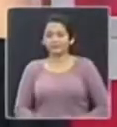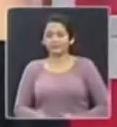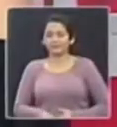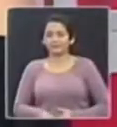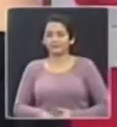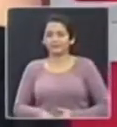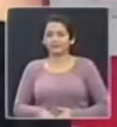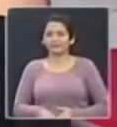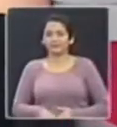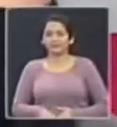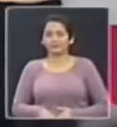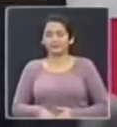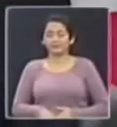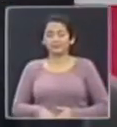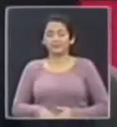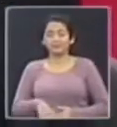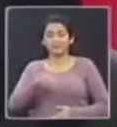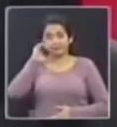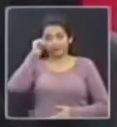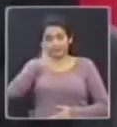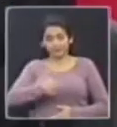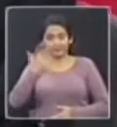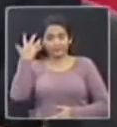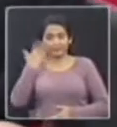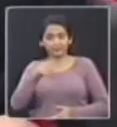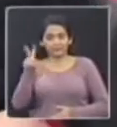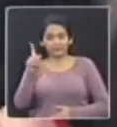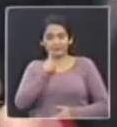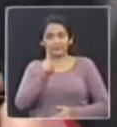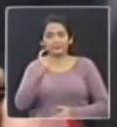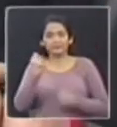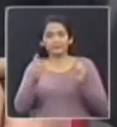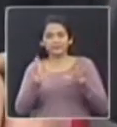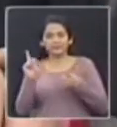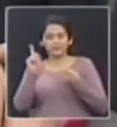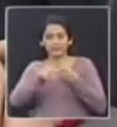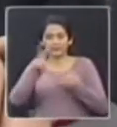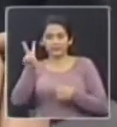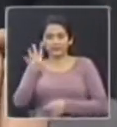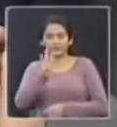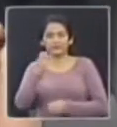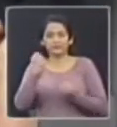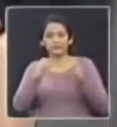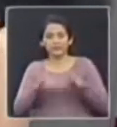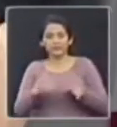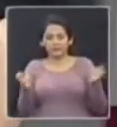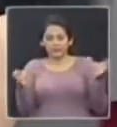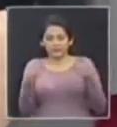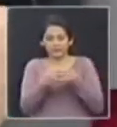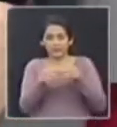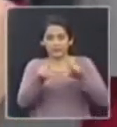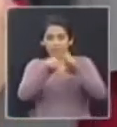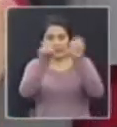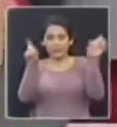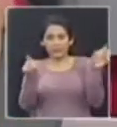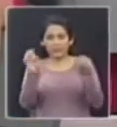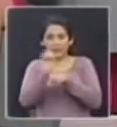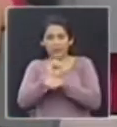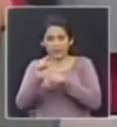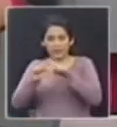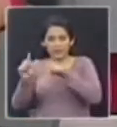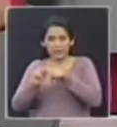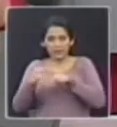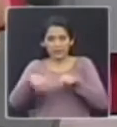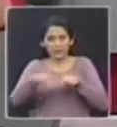En CEMEXPO, desde mañana 21 hasta el 24 de septiembre, la Asociación de Empresas Automotrices del Ecuador realiza Expo